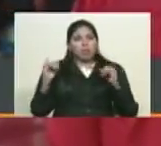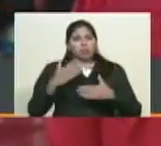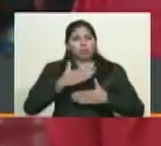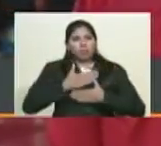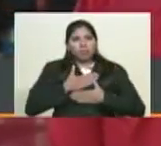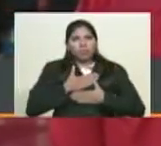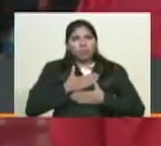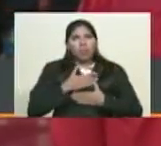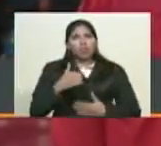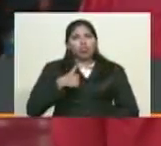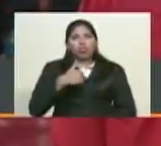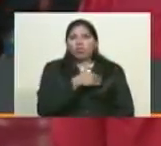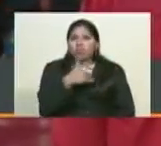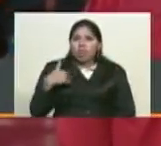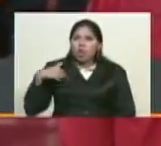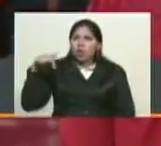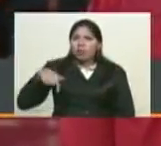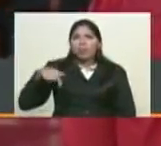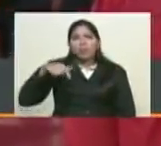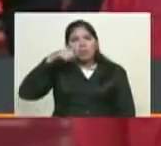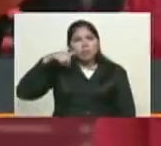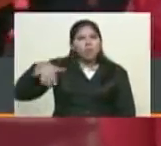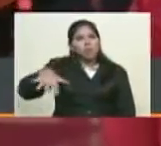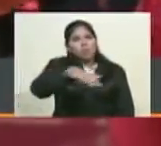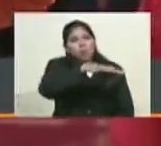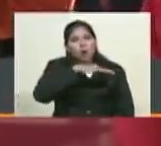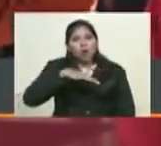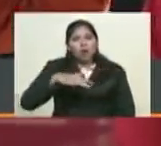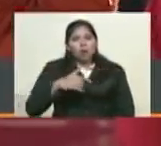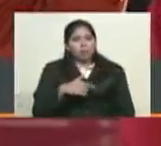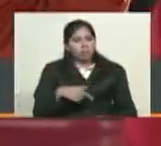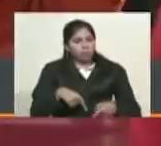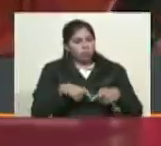quiero que el pueblo se juramente desde su corazón.